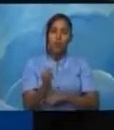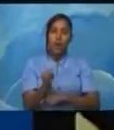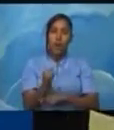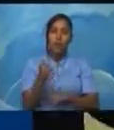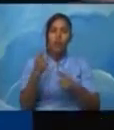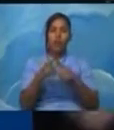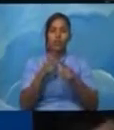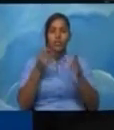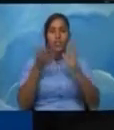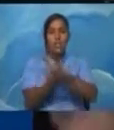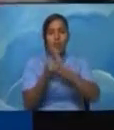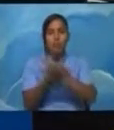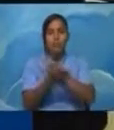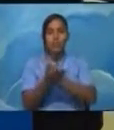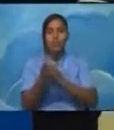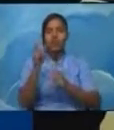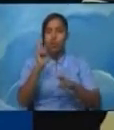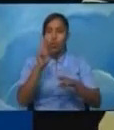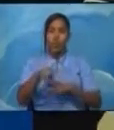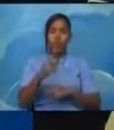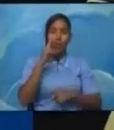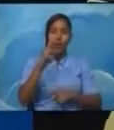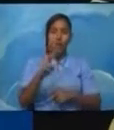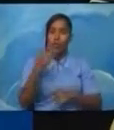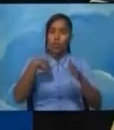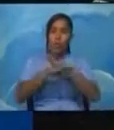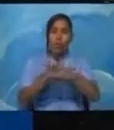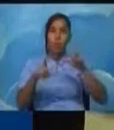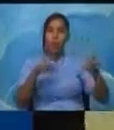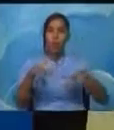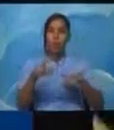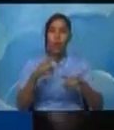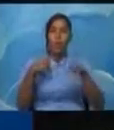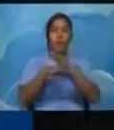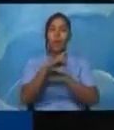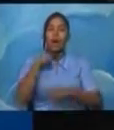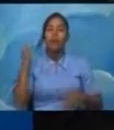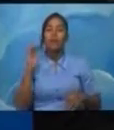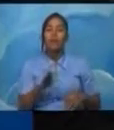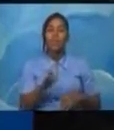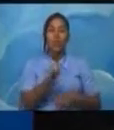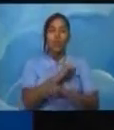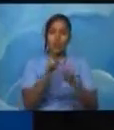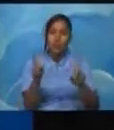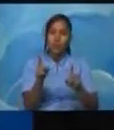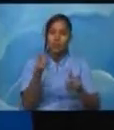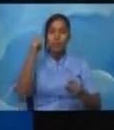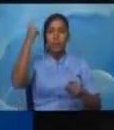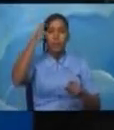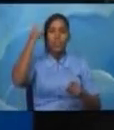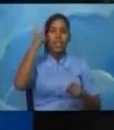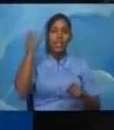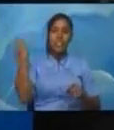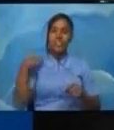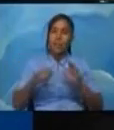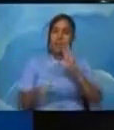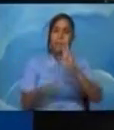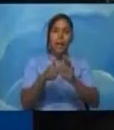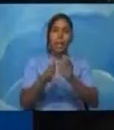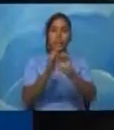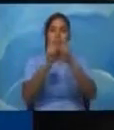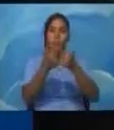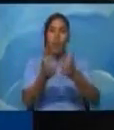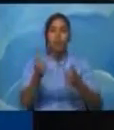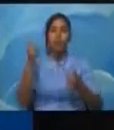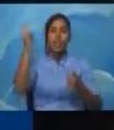Mire, yo nunca vi al hermano Puerta, no, yo me voy de aquí, me van a matar piedra. No, ese día venía más temprano